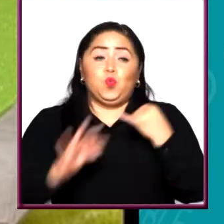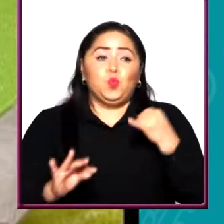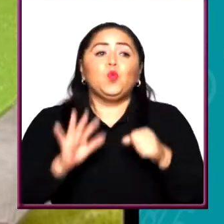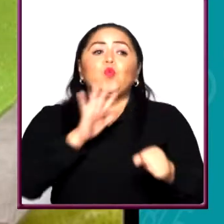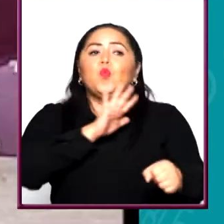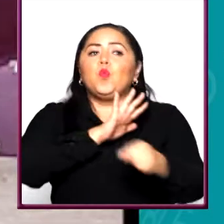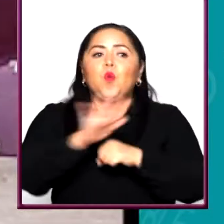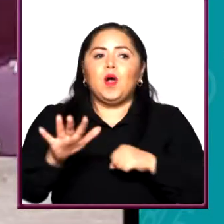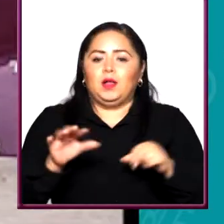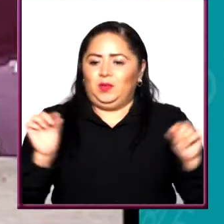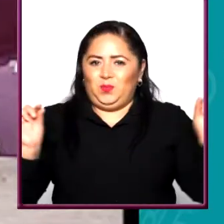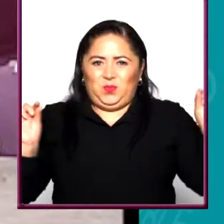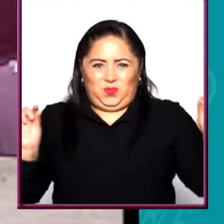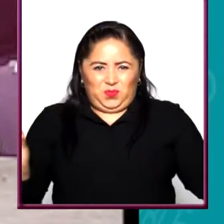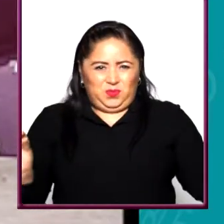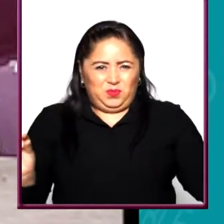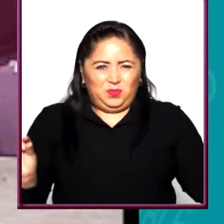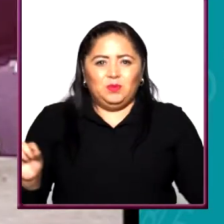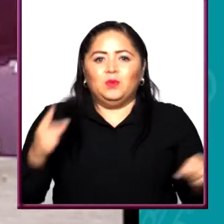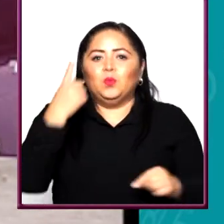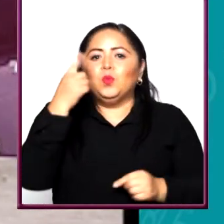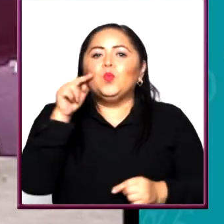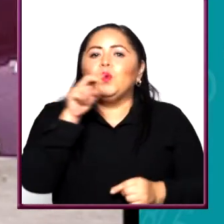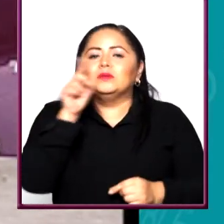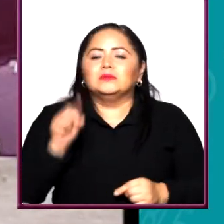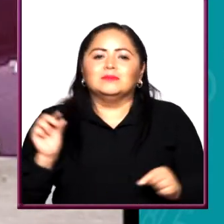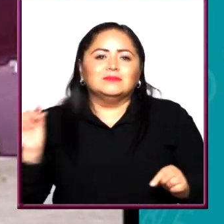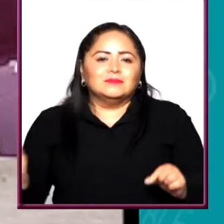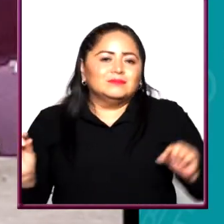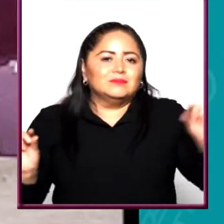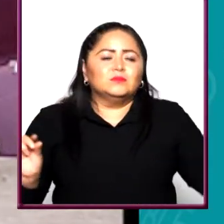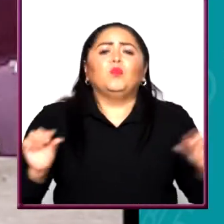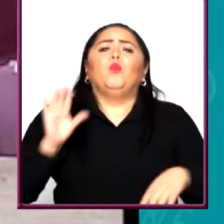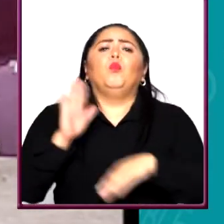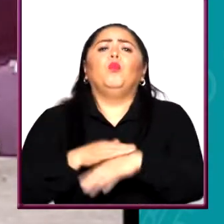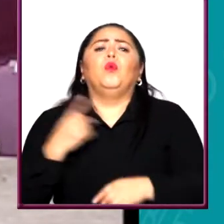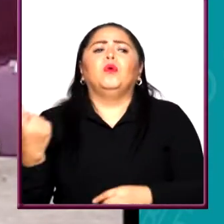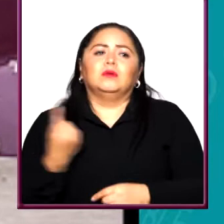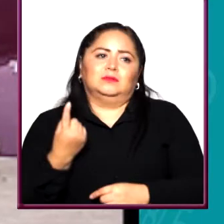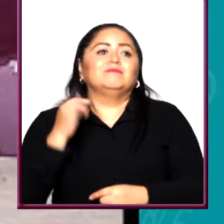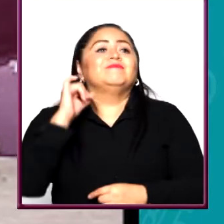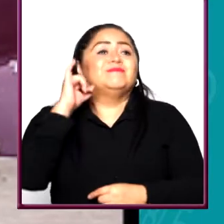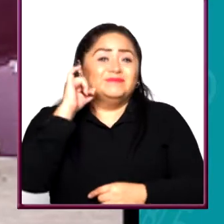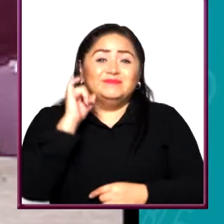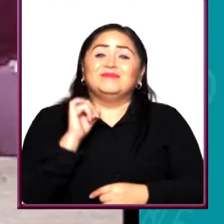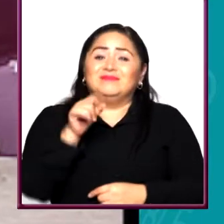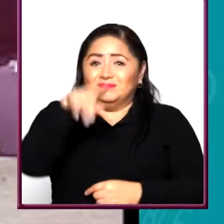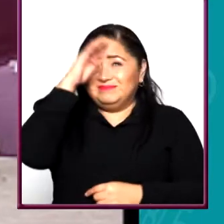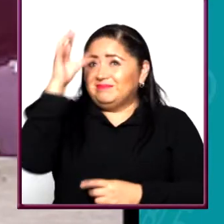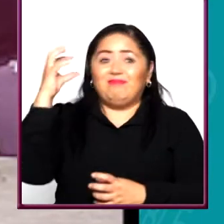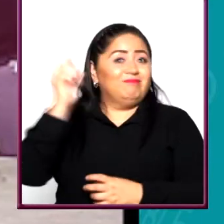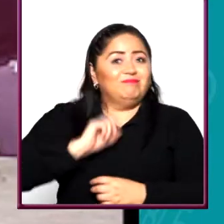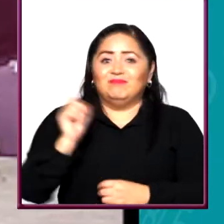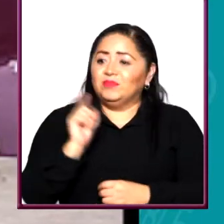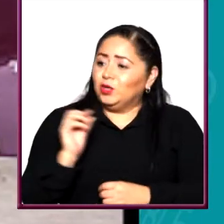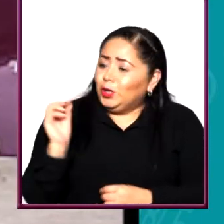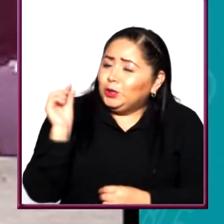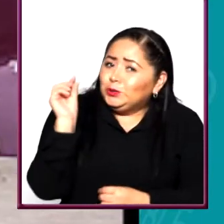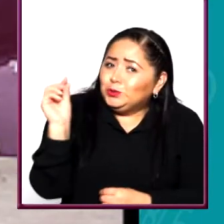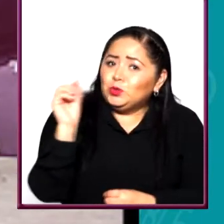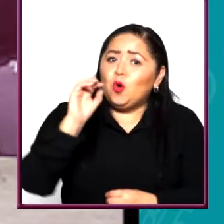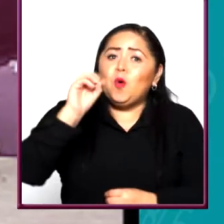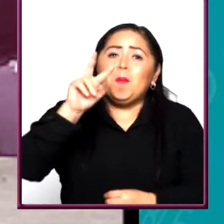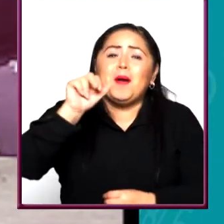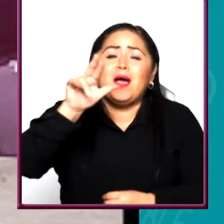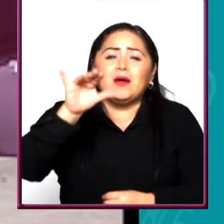Por último, voy a poner al final de cada punta del fideo una nuez de macadamia, porque sí, de este tamaño son los